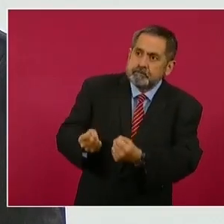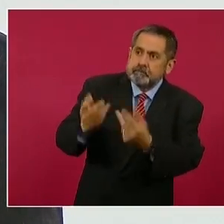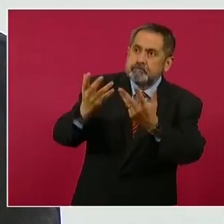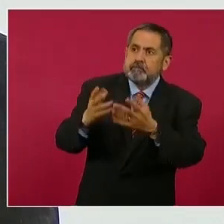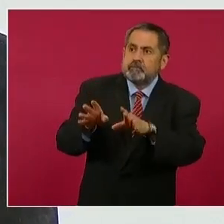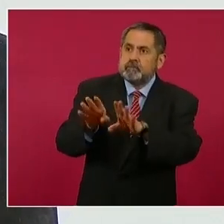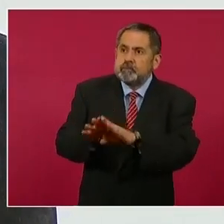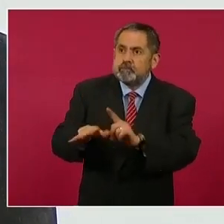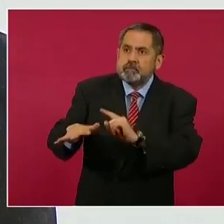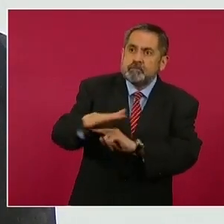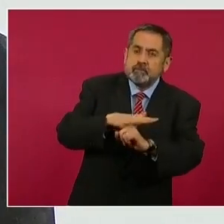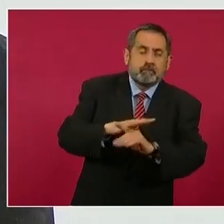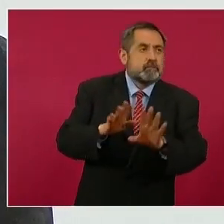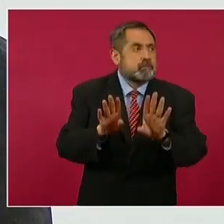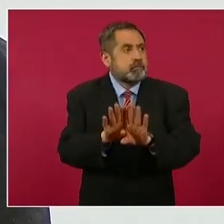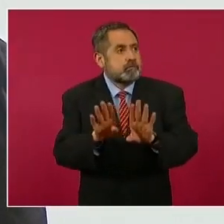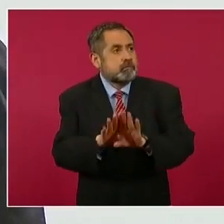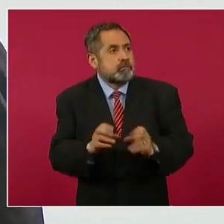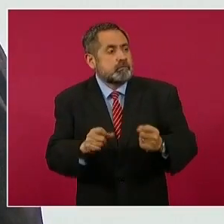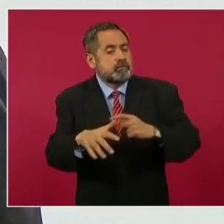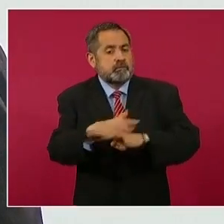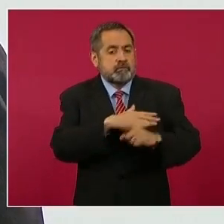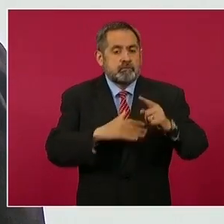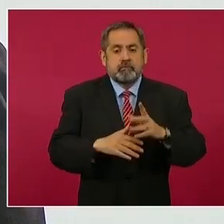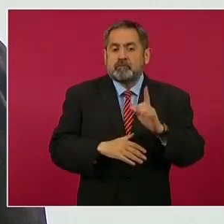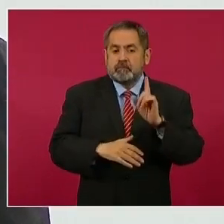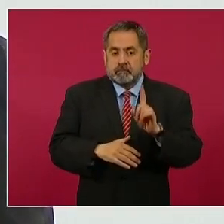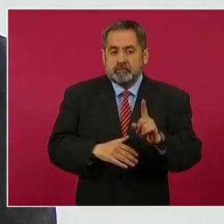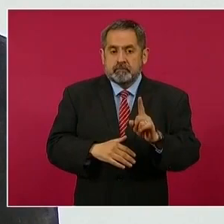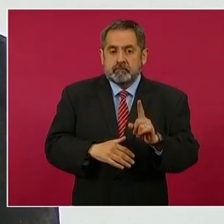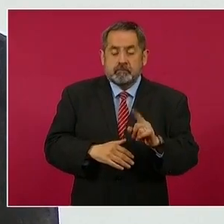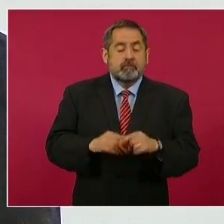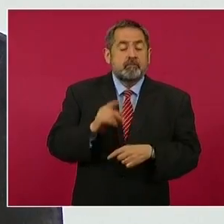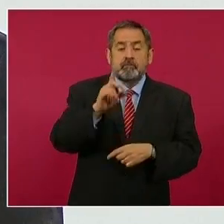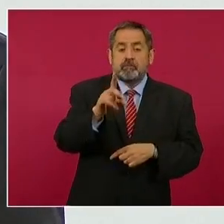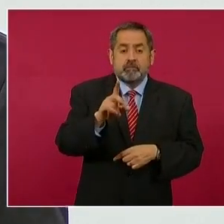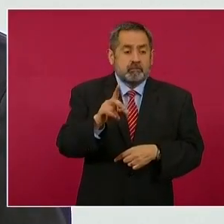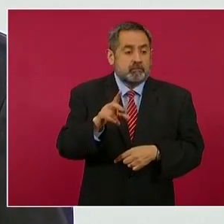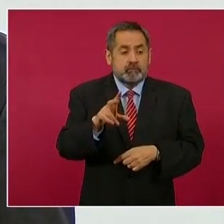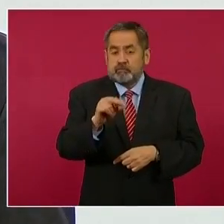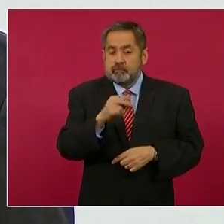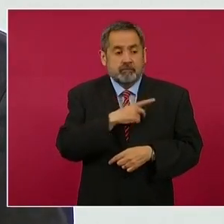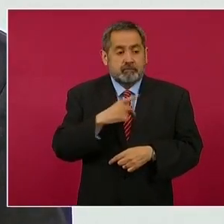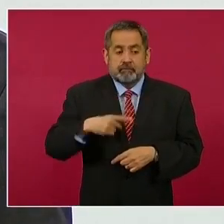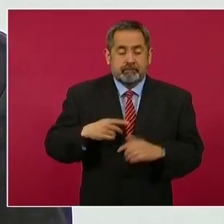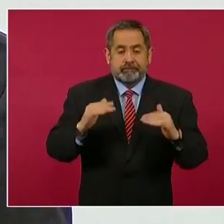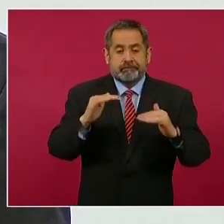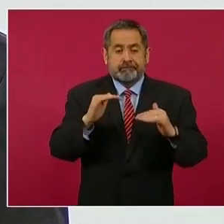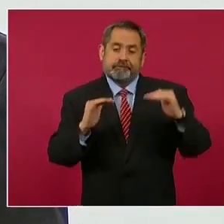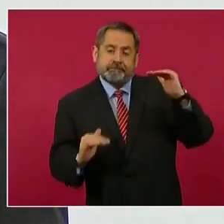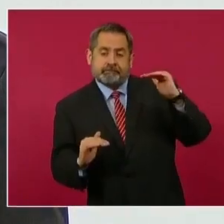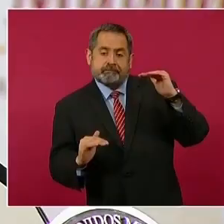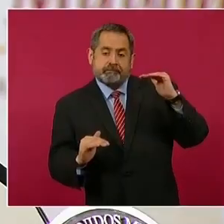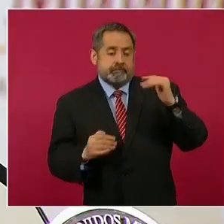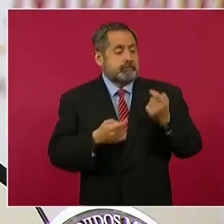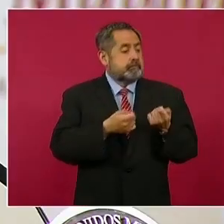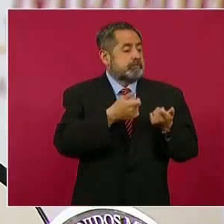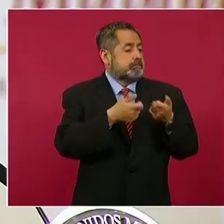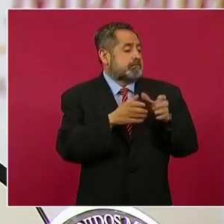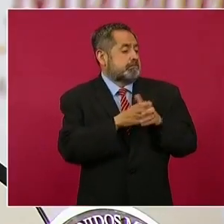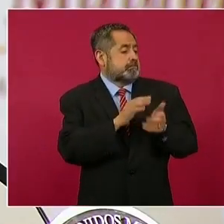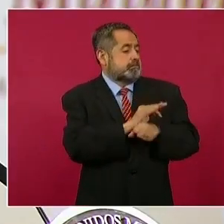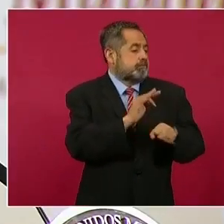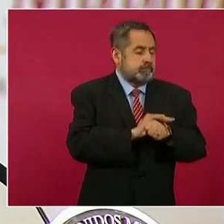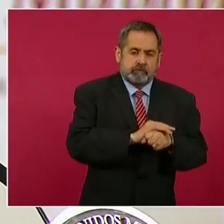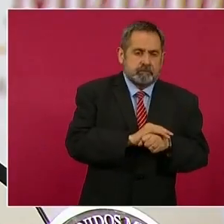y debe considerar la inequidad social, tanto nacional como regional como del mundo. ¿Por